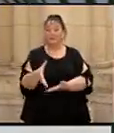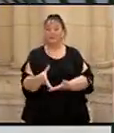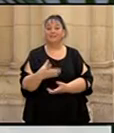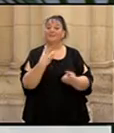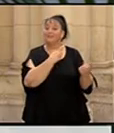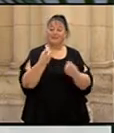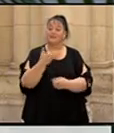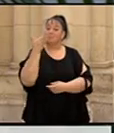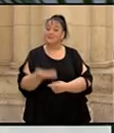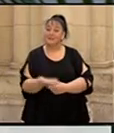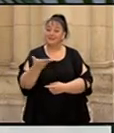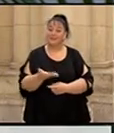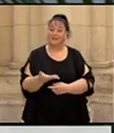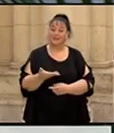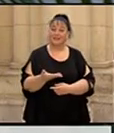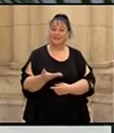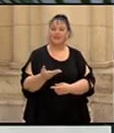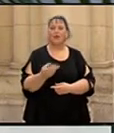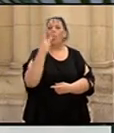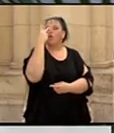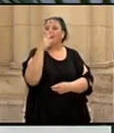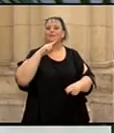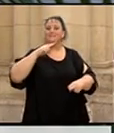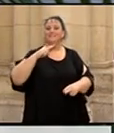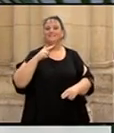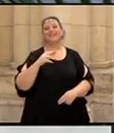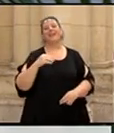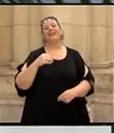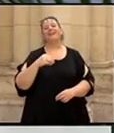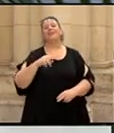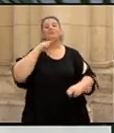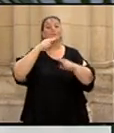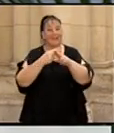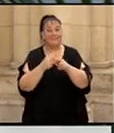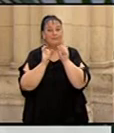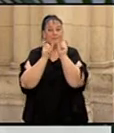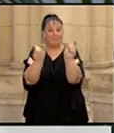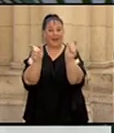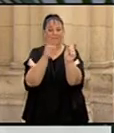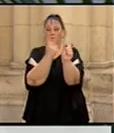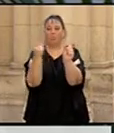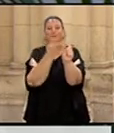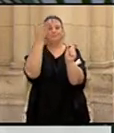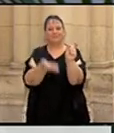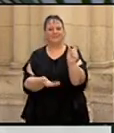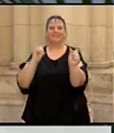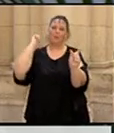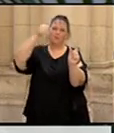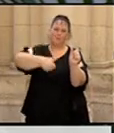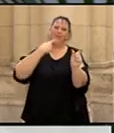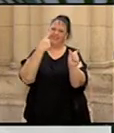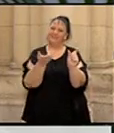necesario que no olvidemos dos sustantivos que os llevo diciendo ya hace tiempo, esenciales.